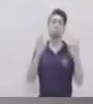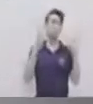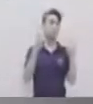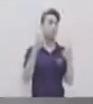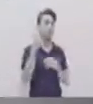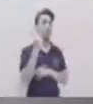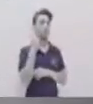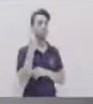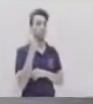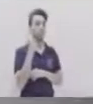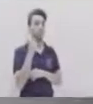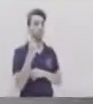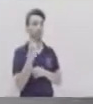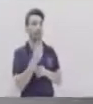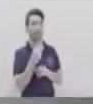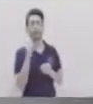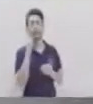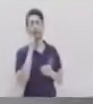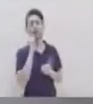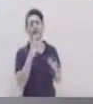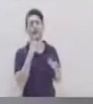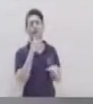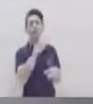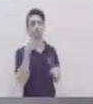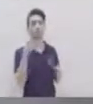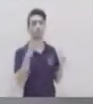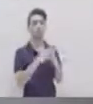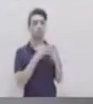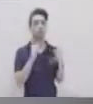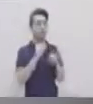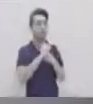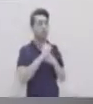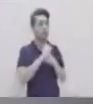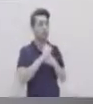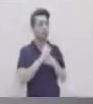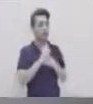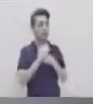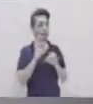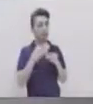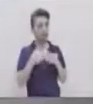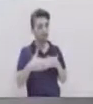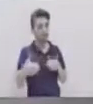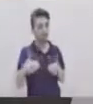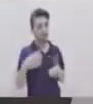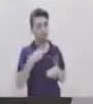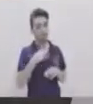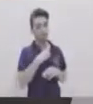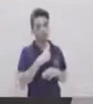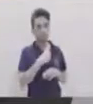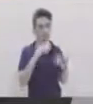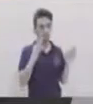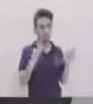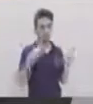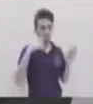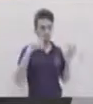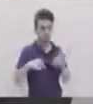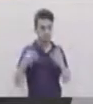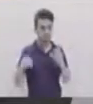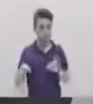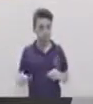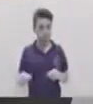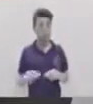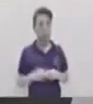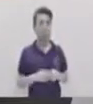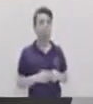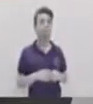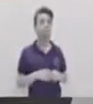muy importante y pues lo mejor es que ustedes en casa traten de ponerlo en práctica, es algo que nos va a ayudar a nosotros y también a las personas